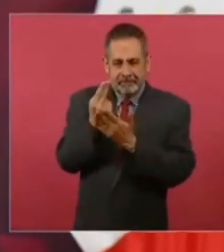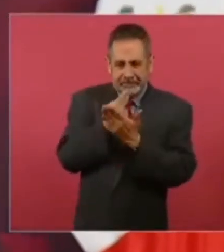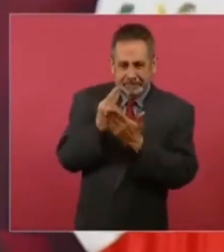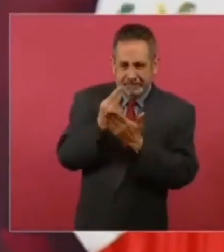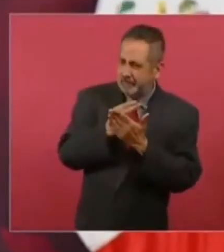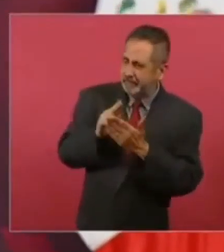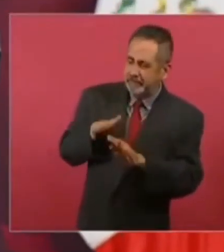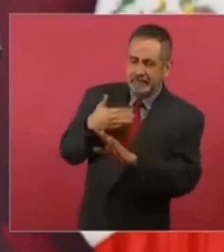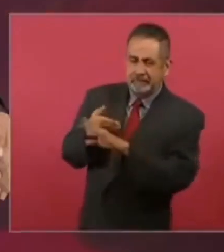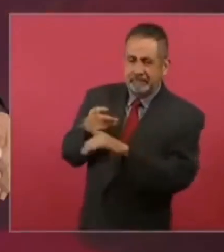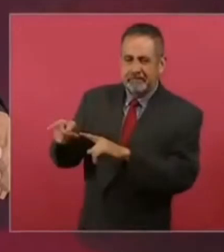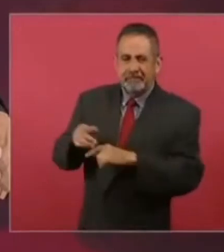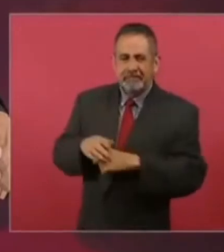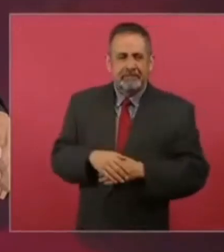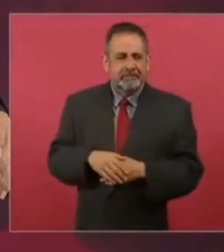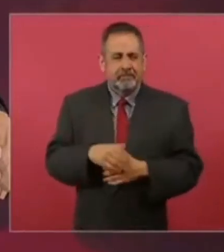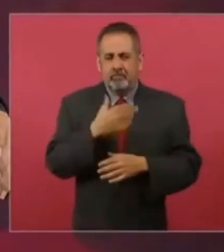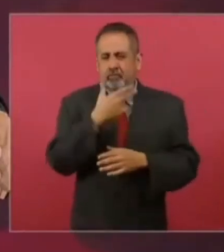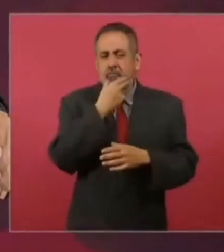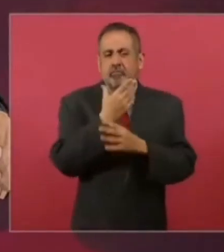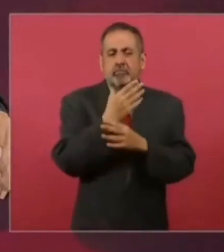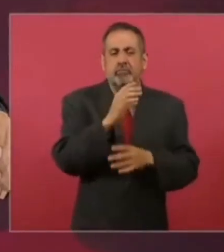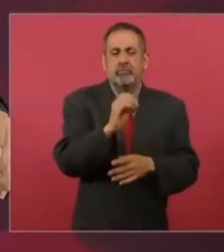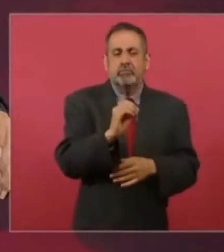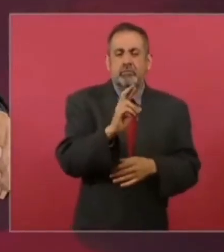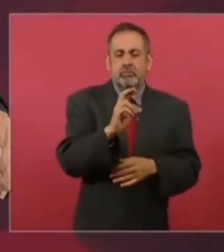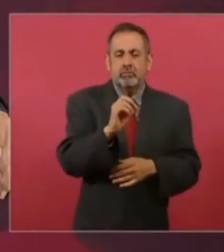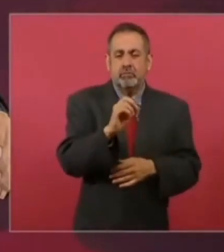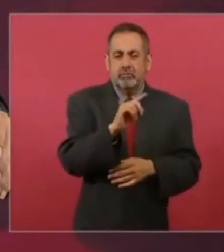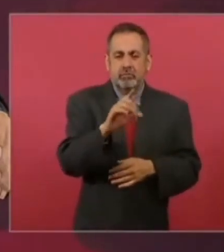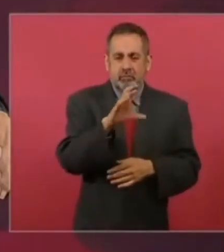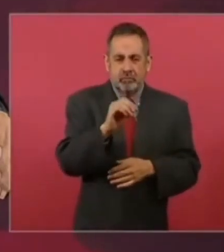de Orozco,